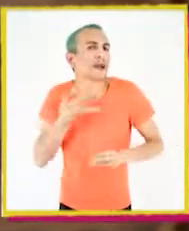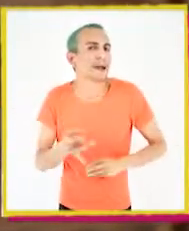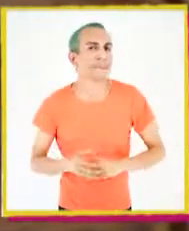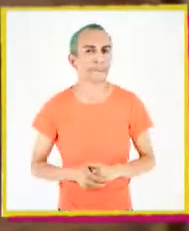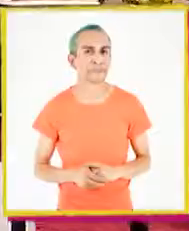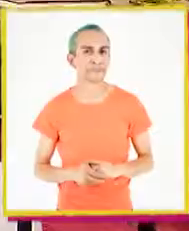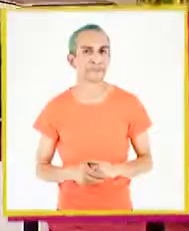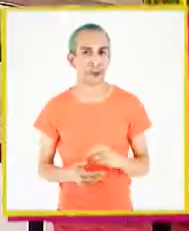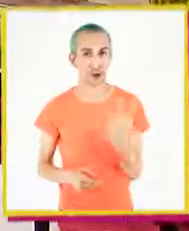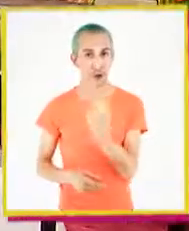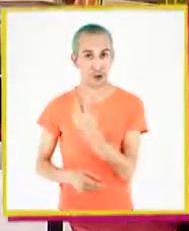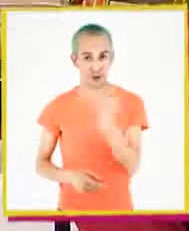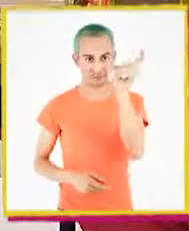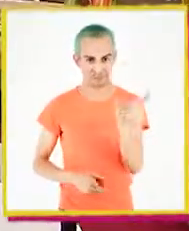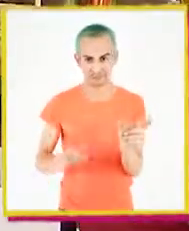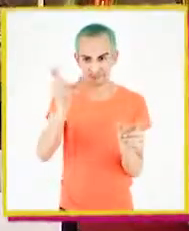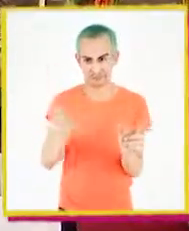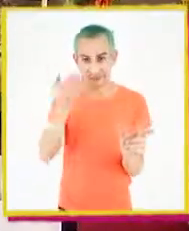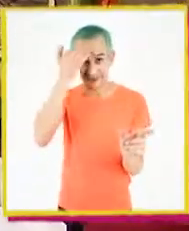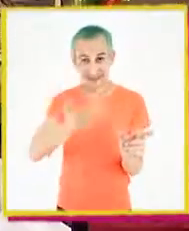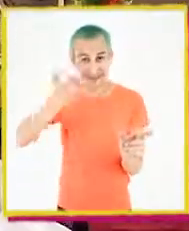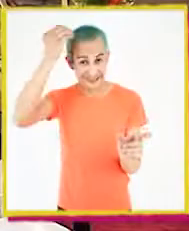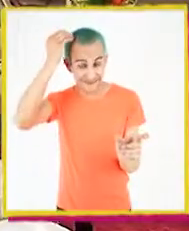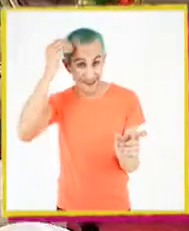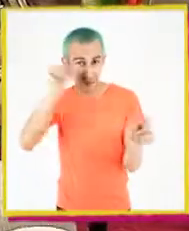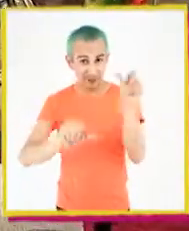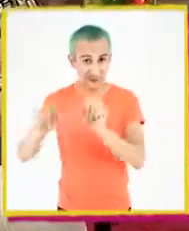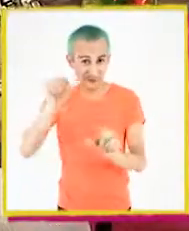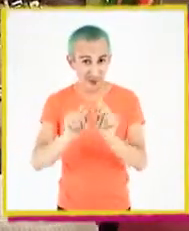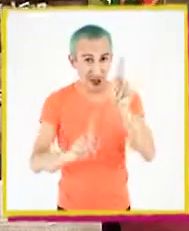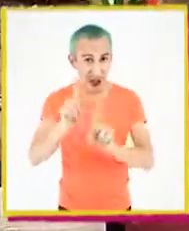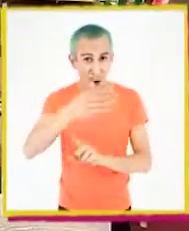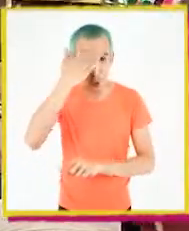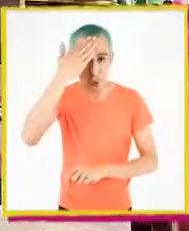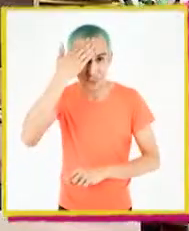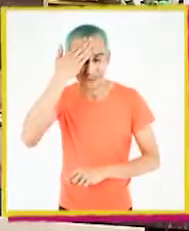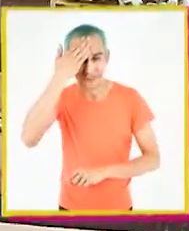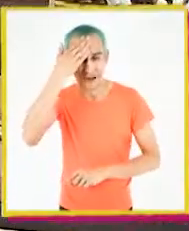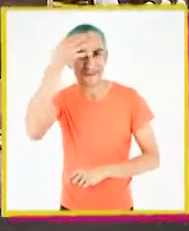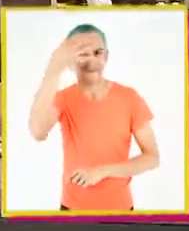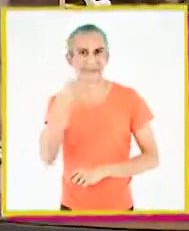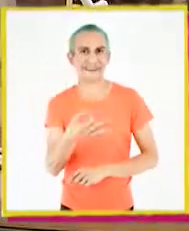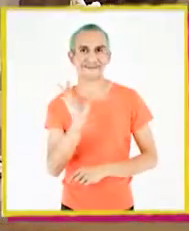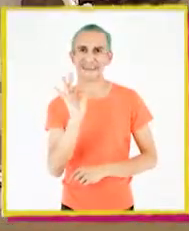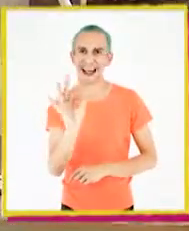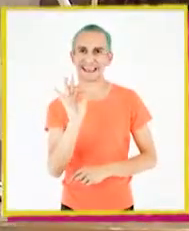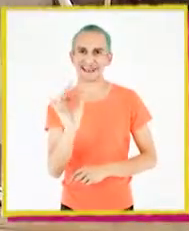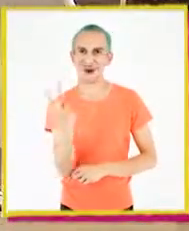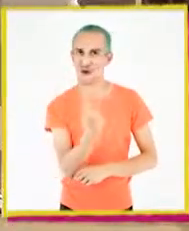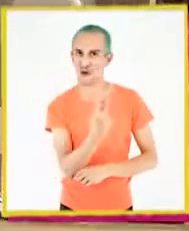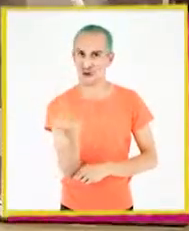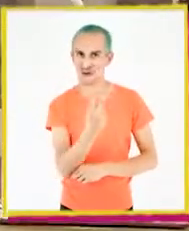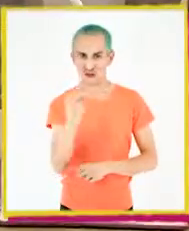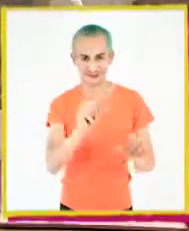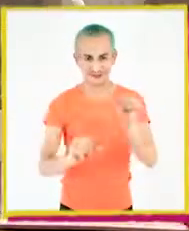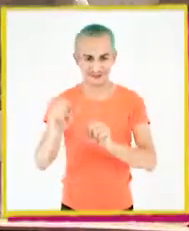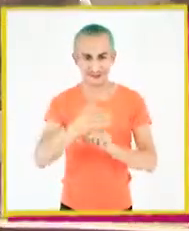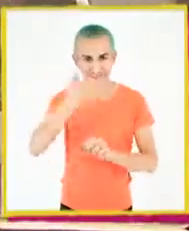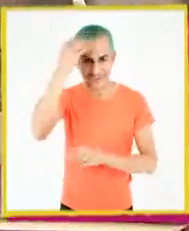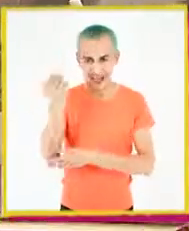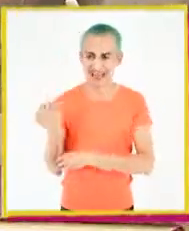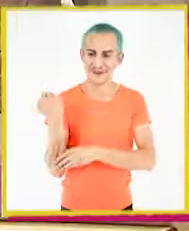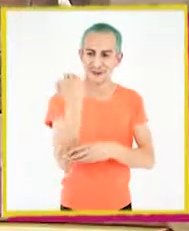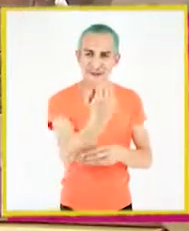concluir? ¿Ambos científicos tienen algo en común? ¡Sí! ¡Excelente! Ambos